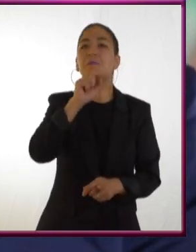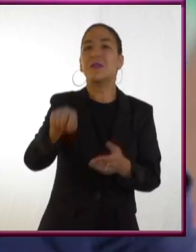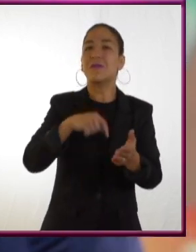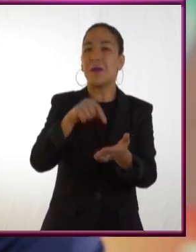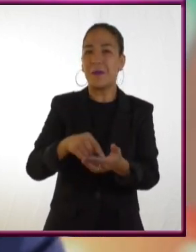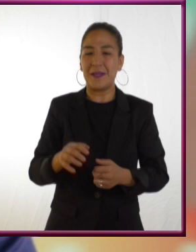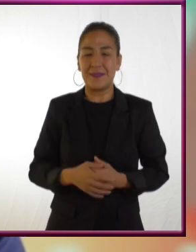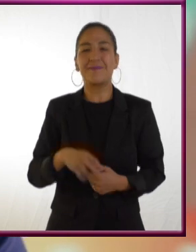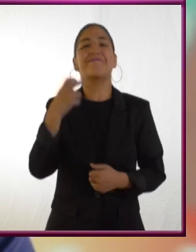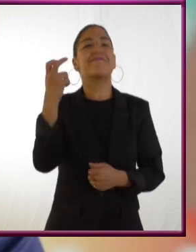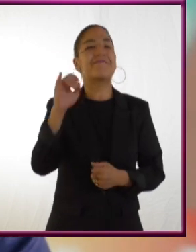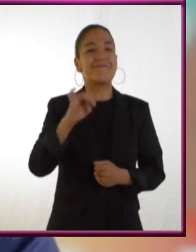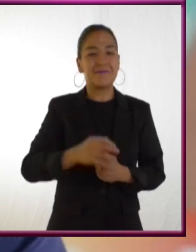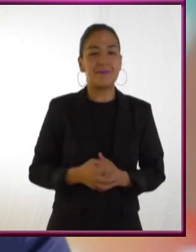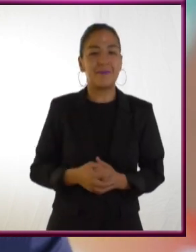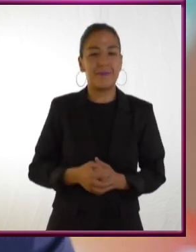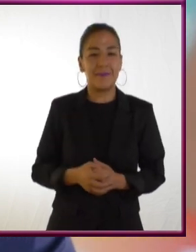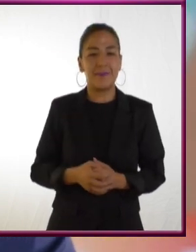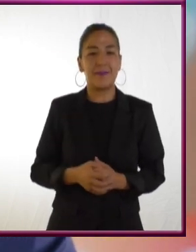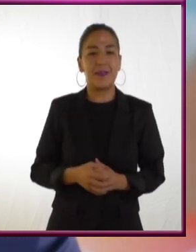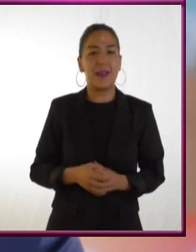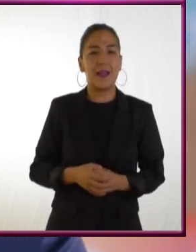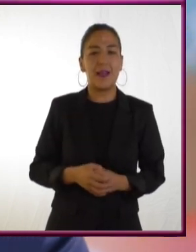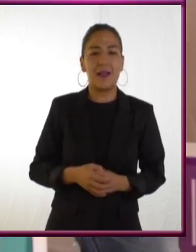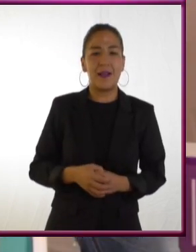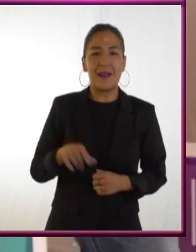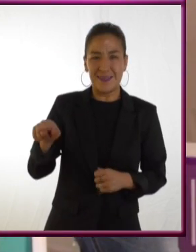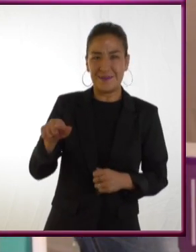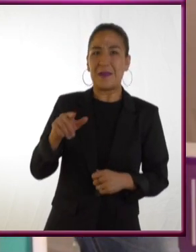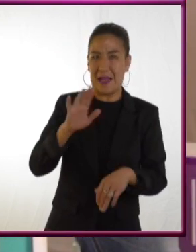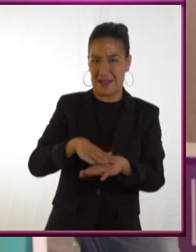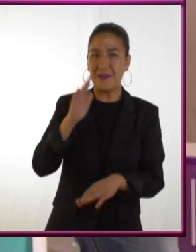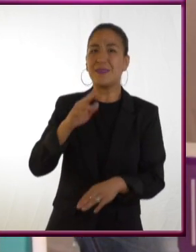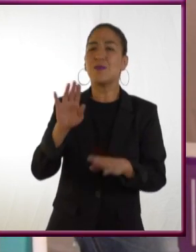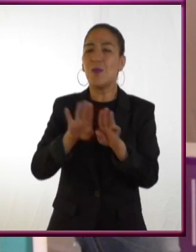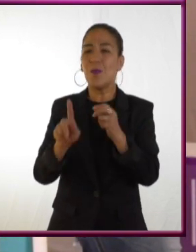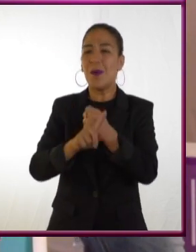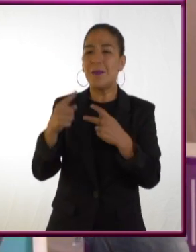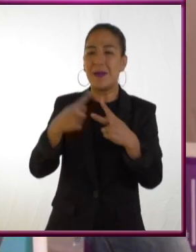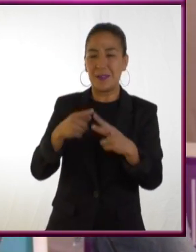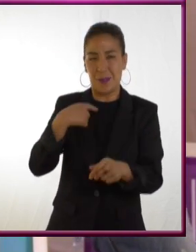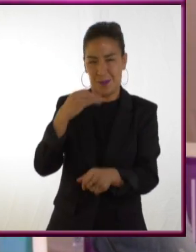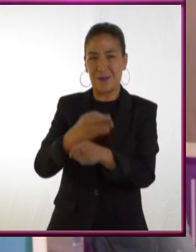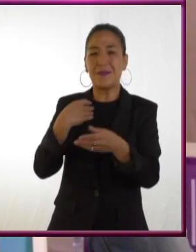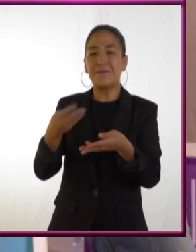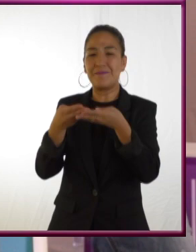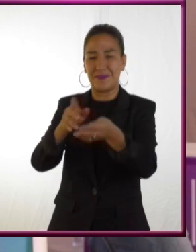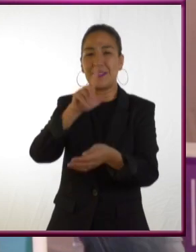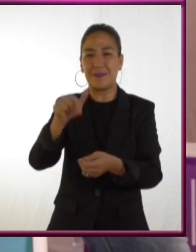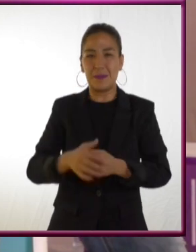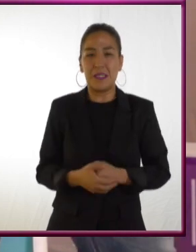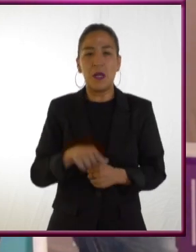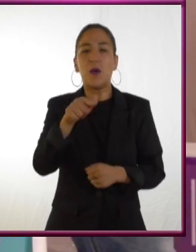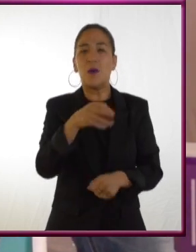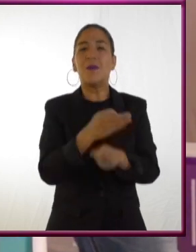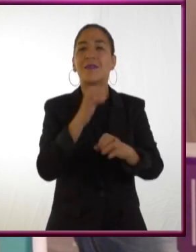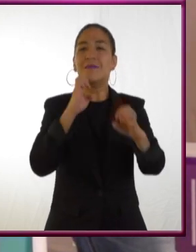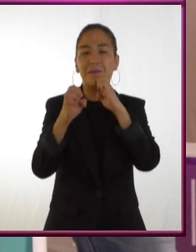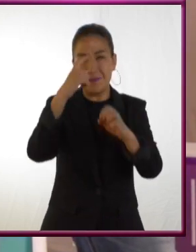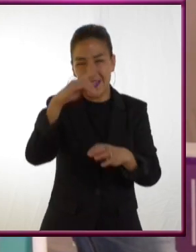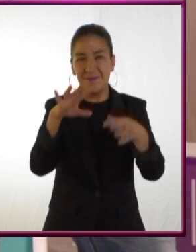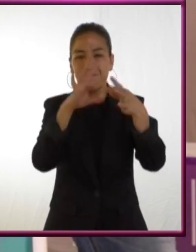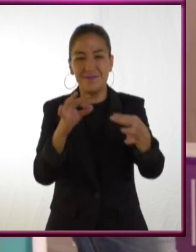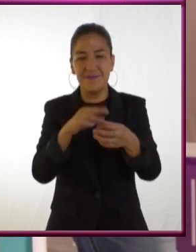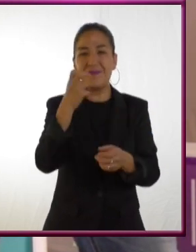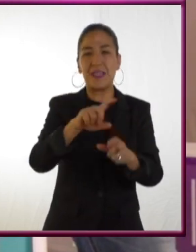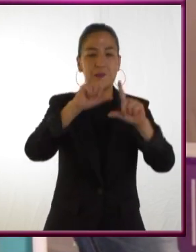o no por el mismo lugar. ¿Hay más problemas de estos, Dimara? Ahorita te busco unos. Mientras, vamos a la entrevista para que nos cuenten más